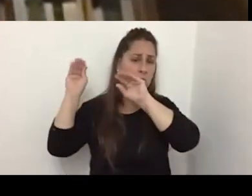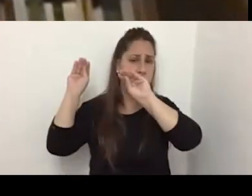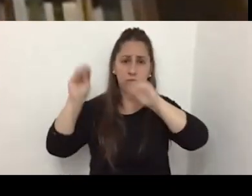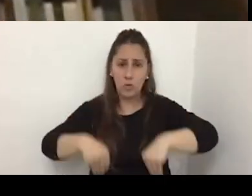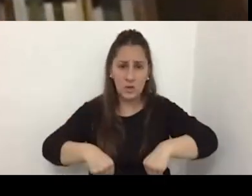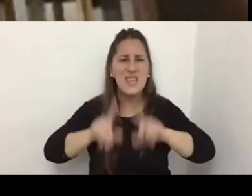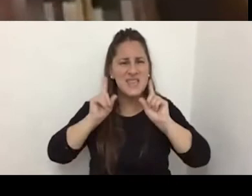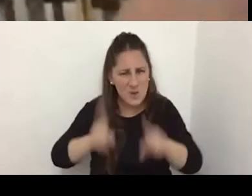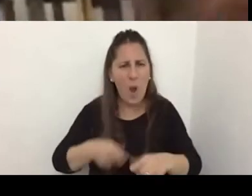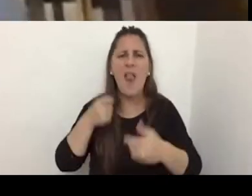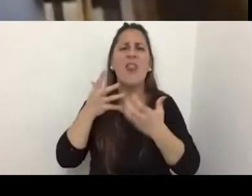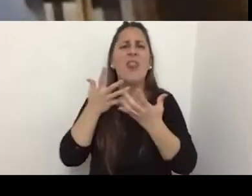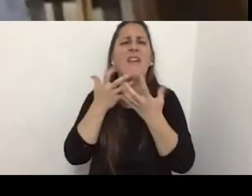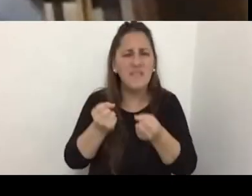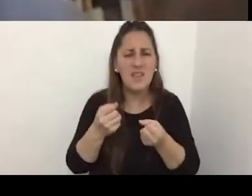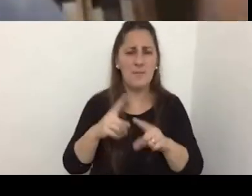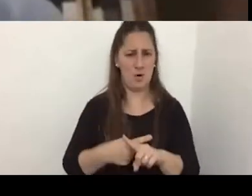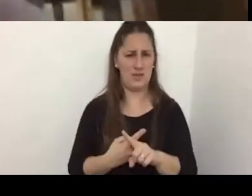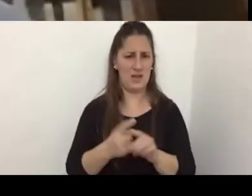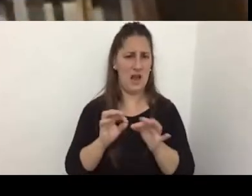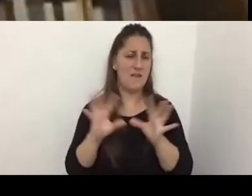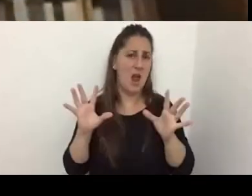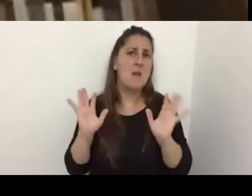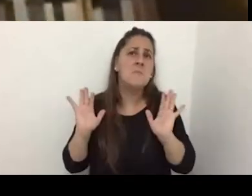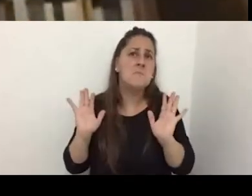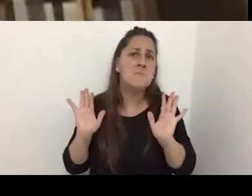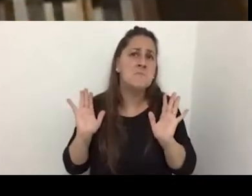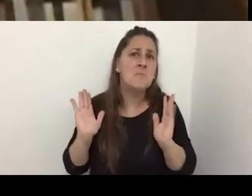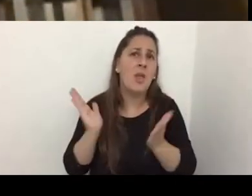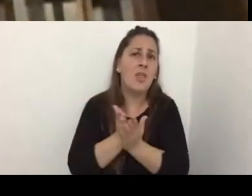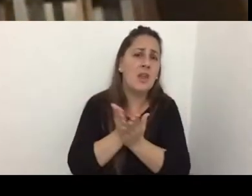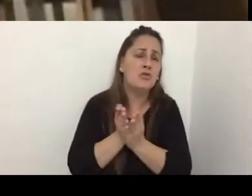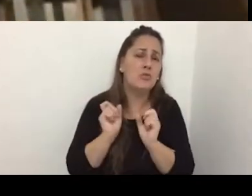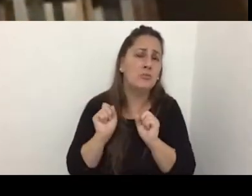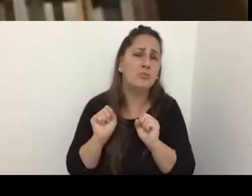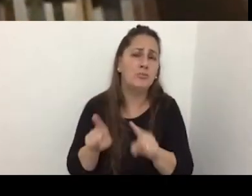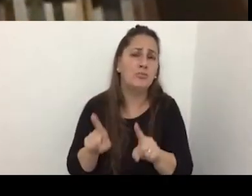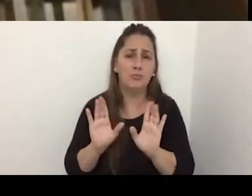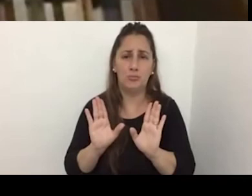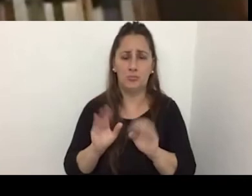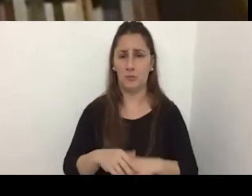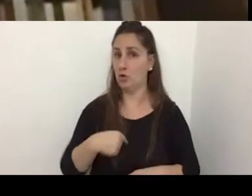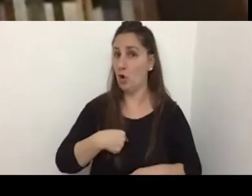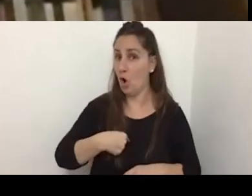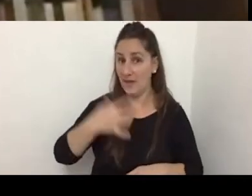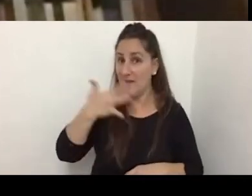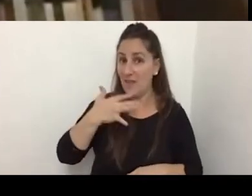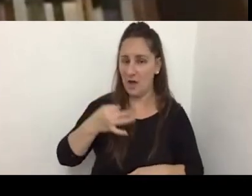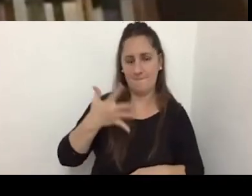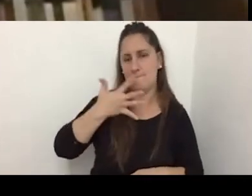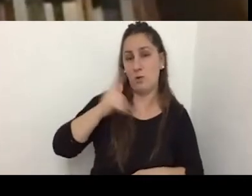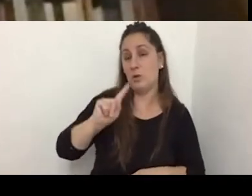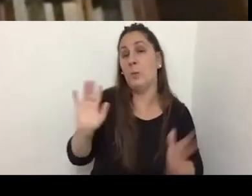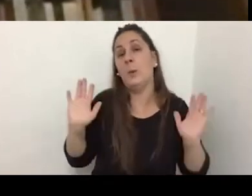políticas liberales. Bueno, qué sé yo, tienen derecho a hacerlo. Yo no lo entiendo, pero bueno,